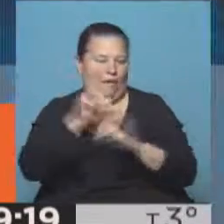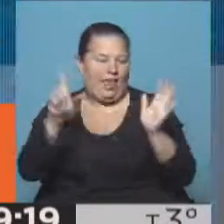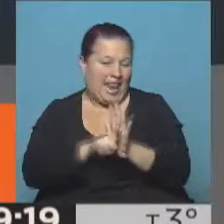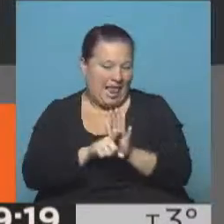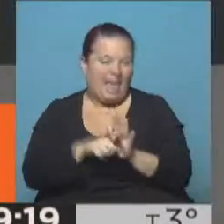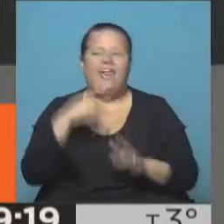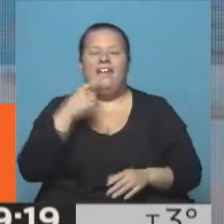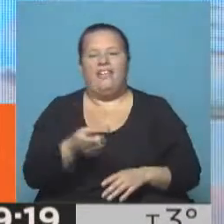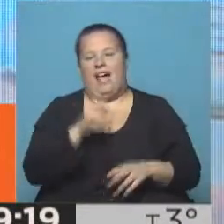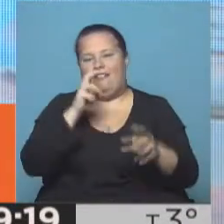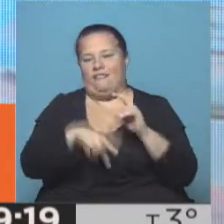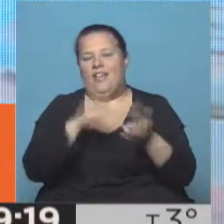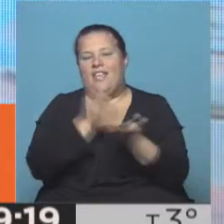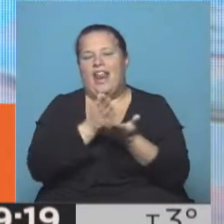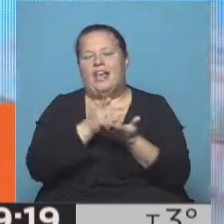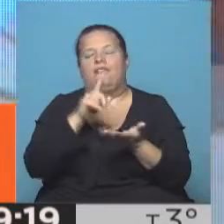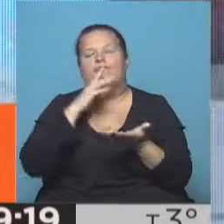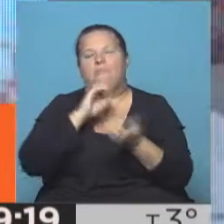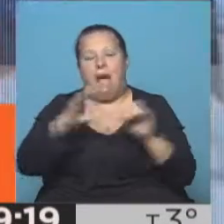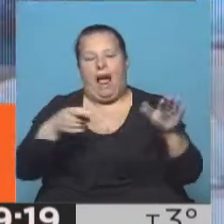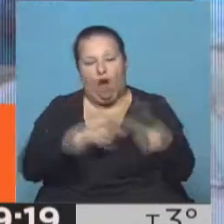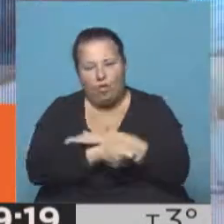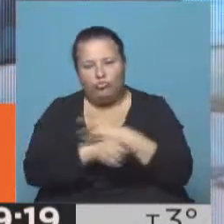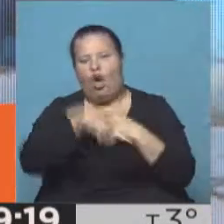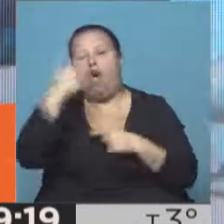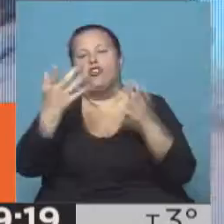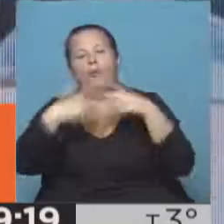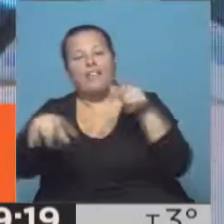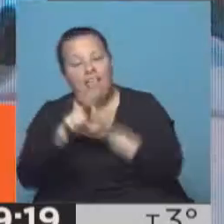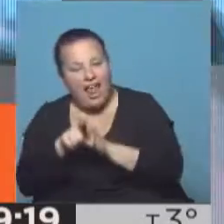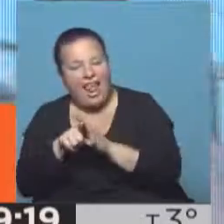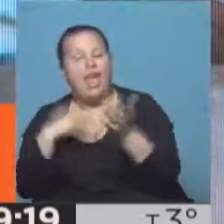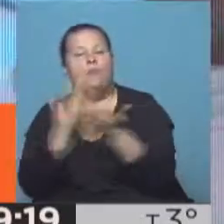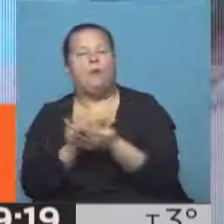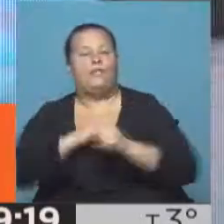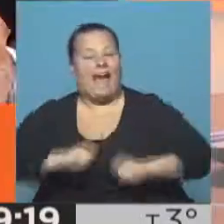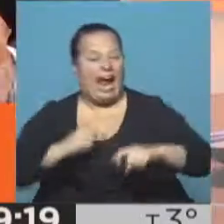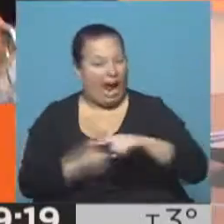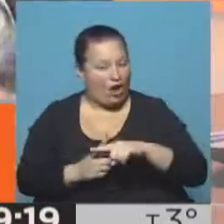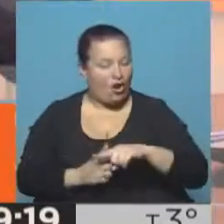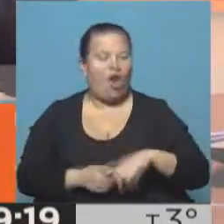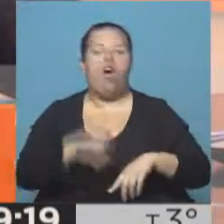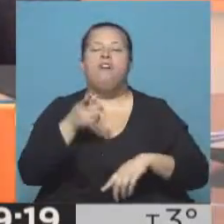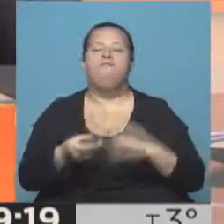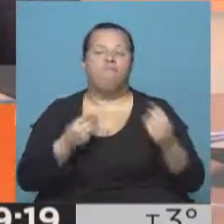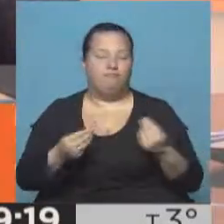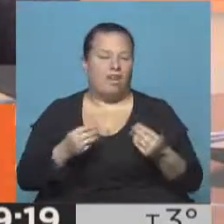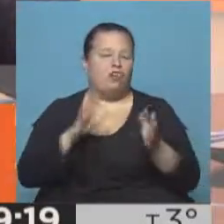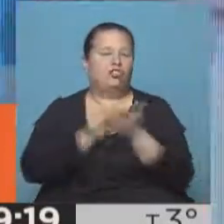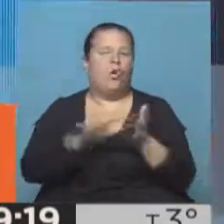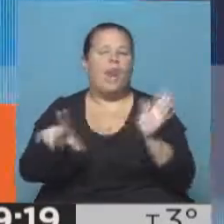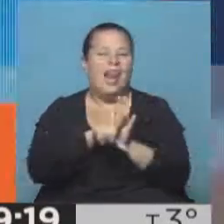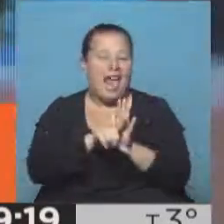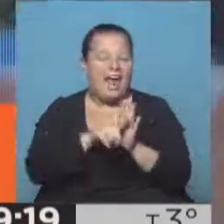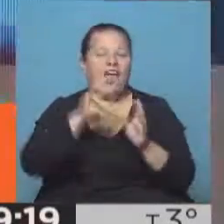ley que declara imprescriptible los delitos de corrupción, y también el otro proyecto de ley que impulsa la doctora Carrió es el rango